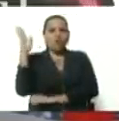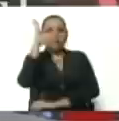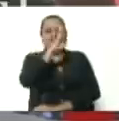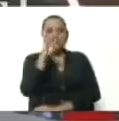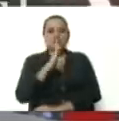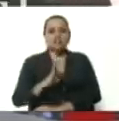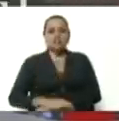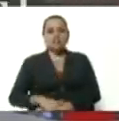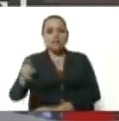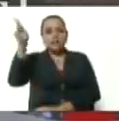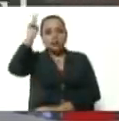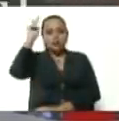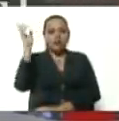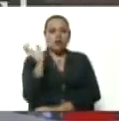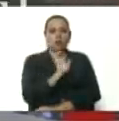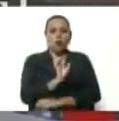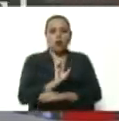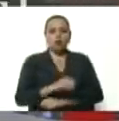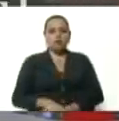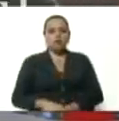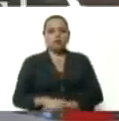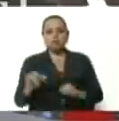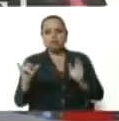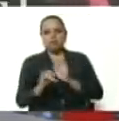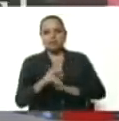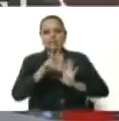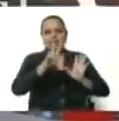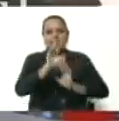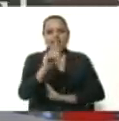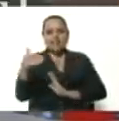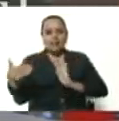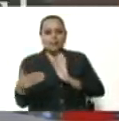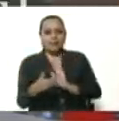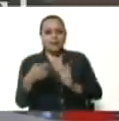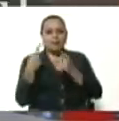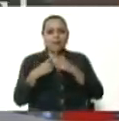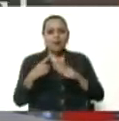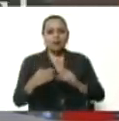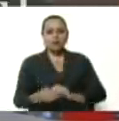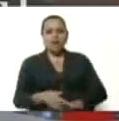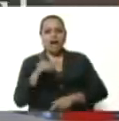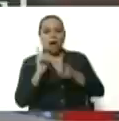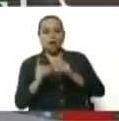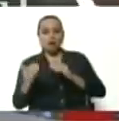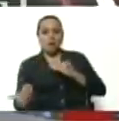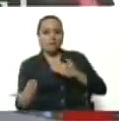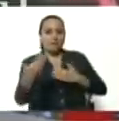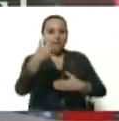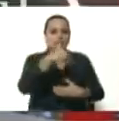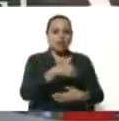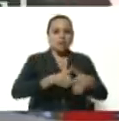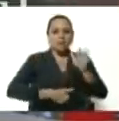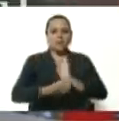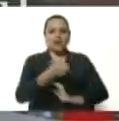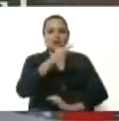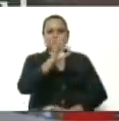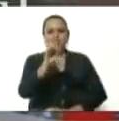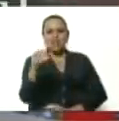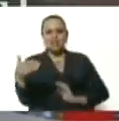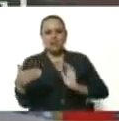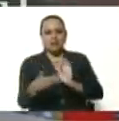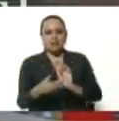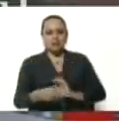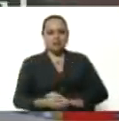Brasil, de Perú, de Ecuador, casi 70.000 lo hemos tajado, pero han pasado, calculamos más de 30.000,